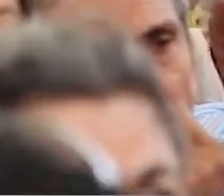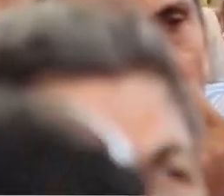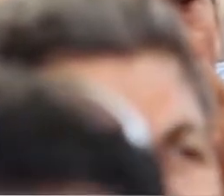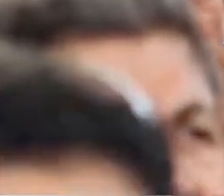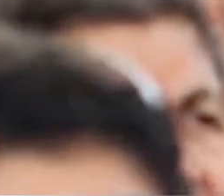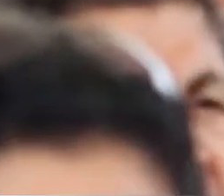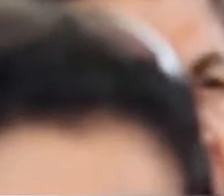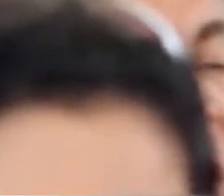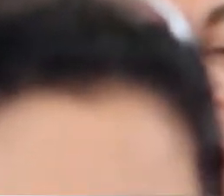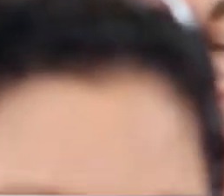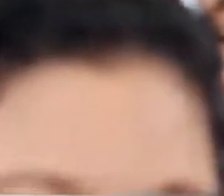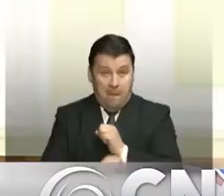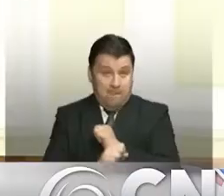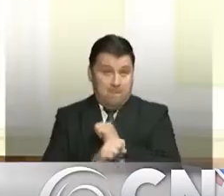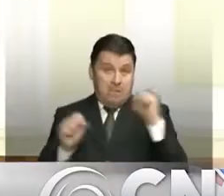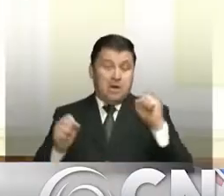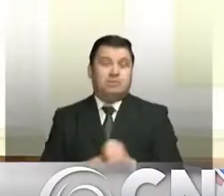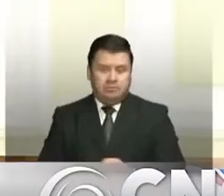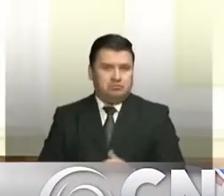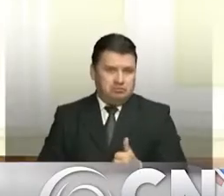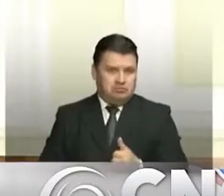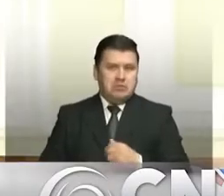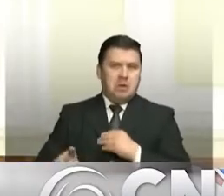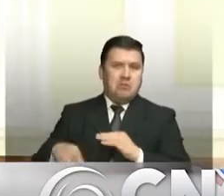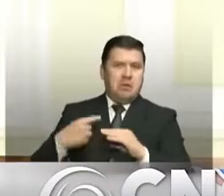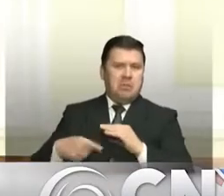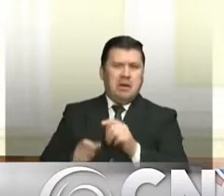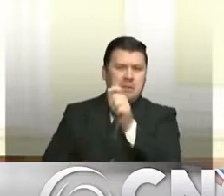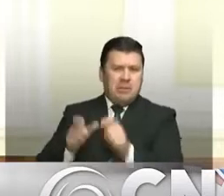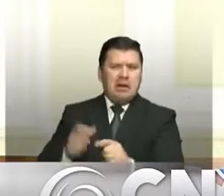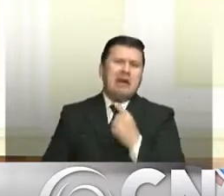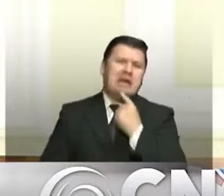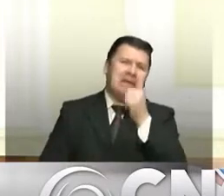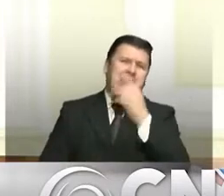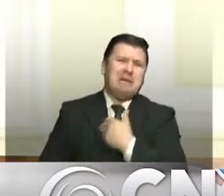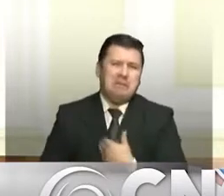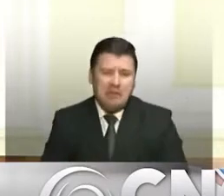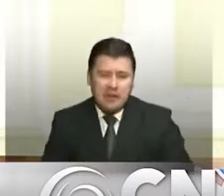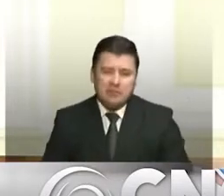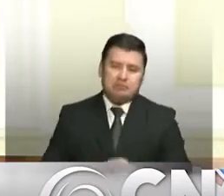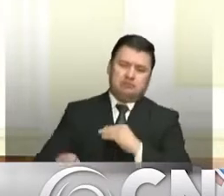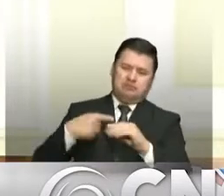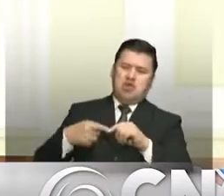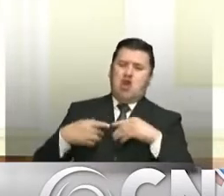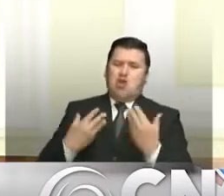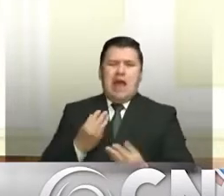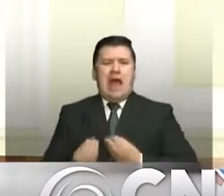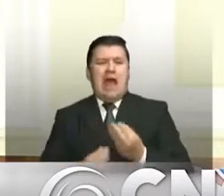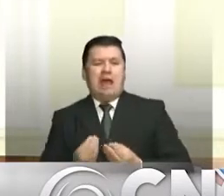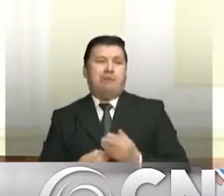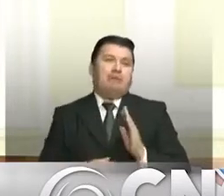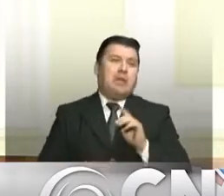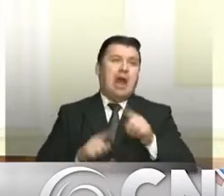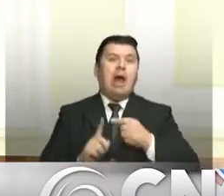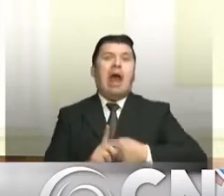cómo pagar sus obligaciones como respetar yo sí vi también muchos mensajes de personas que me decían presidente cómo vamos a hacer por ejemplo cuando